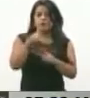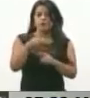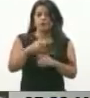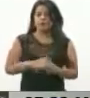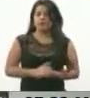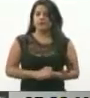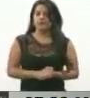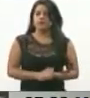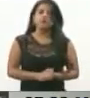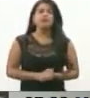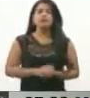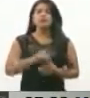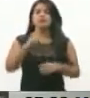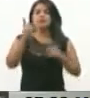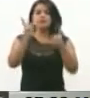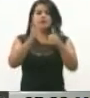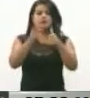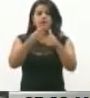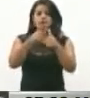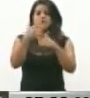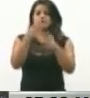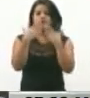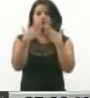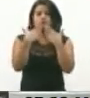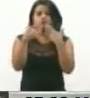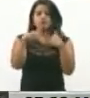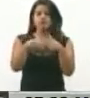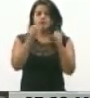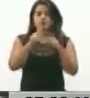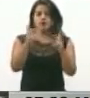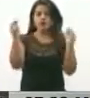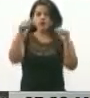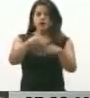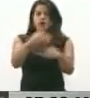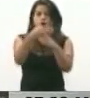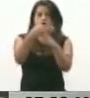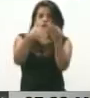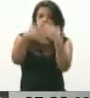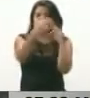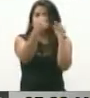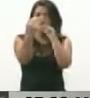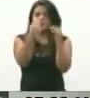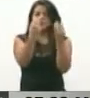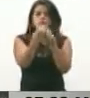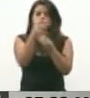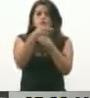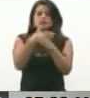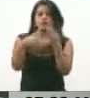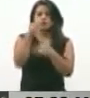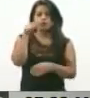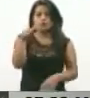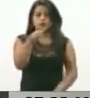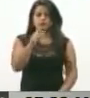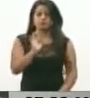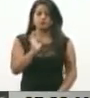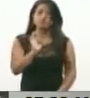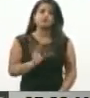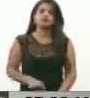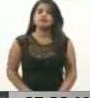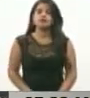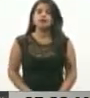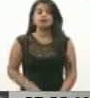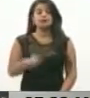en primer lugar, muchísimas gracias por la oportunidad de estar aquí, de conversar con ustedes, de compartir con el público. Bueno, en efecto, ha habido una